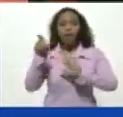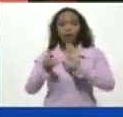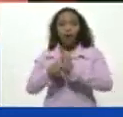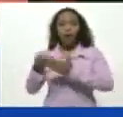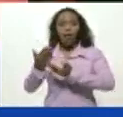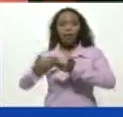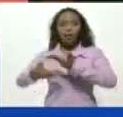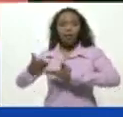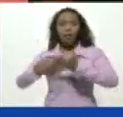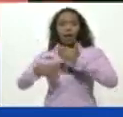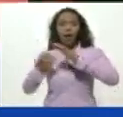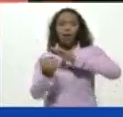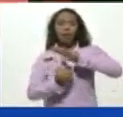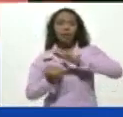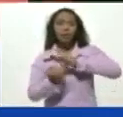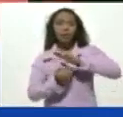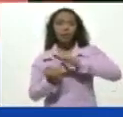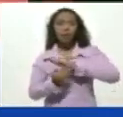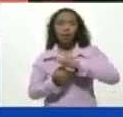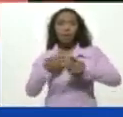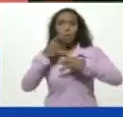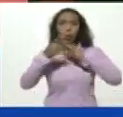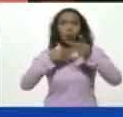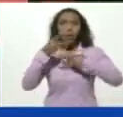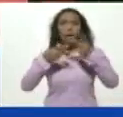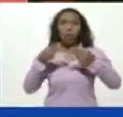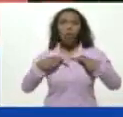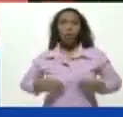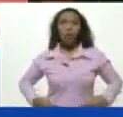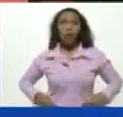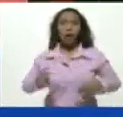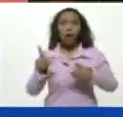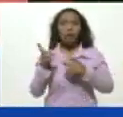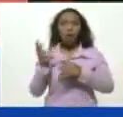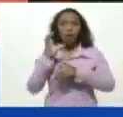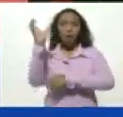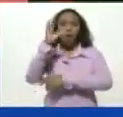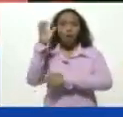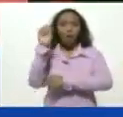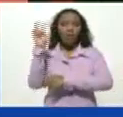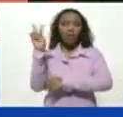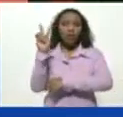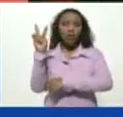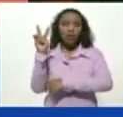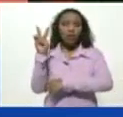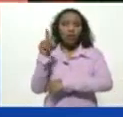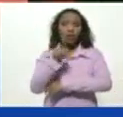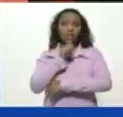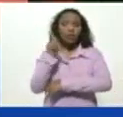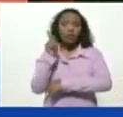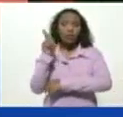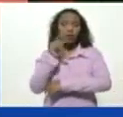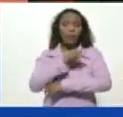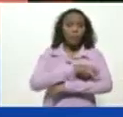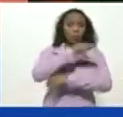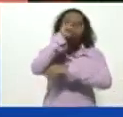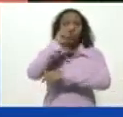relaciones institucionales, políticas y humanas entre Colombia y Venezuela. Desde esta montaña de Guadalajara